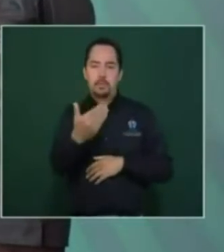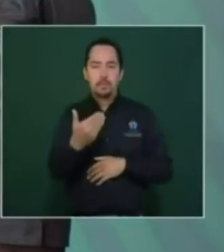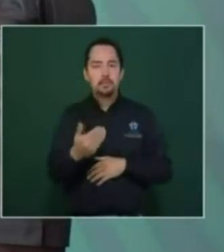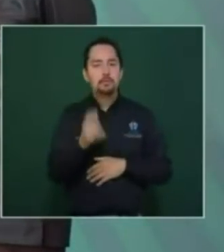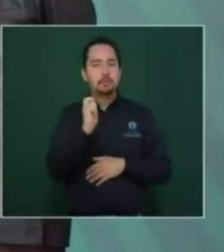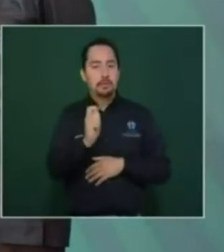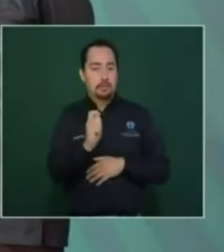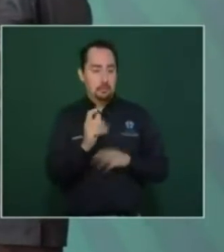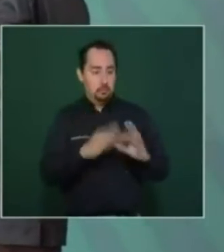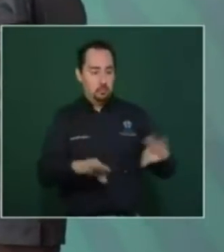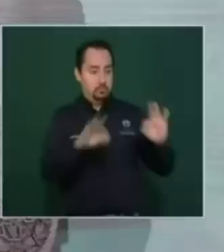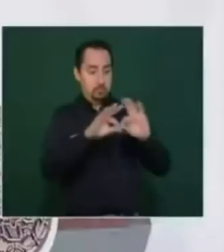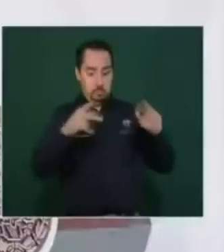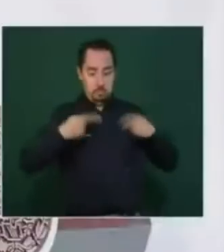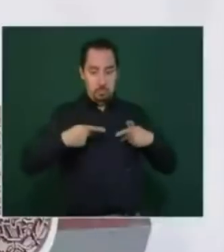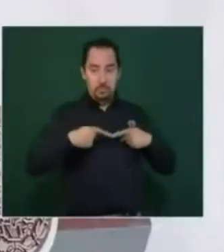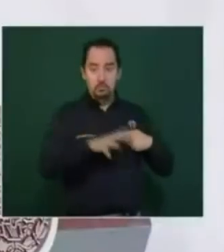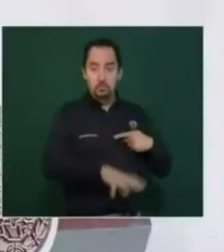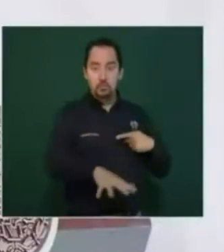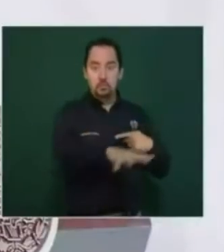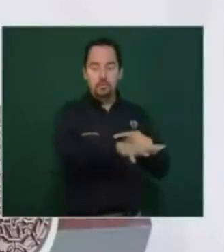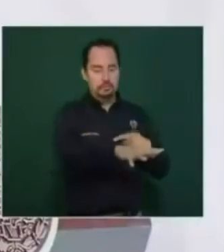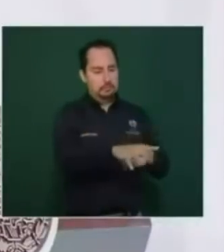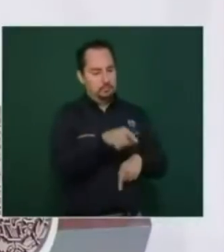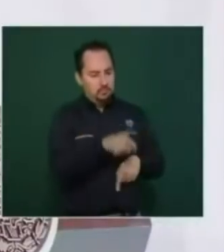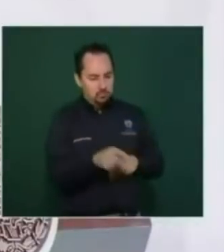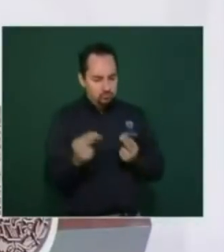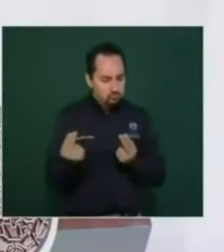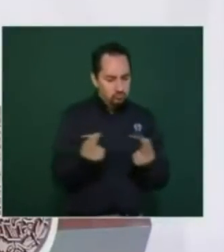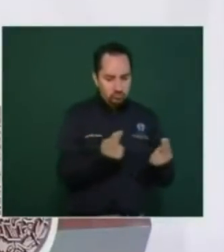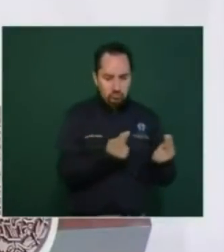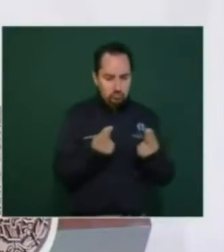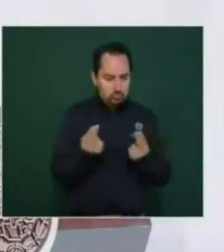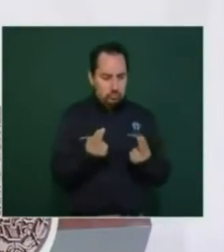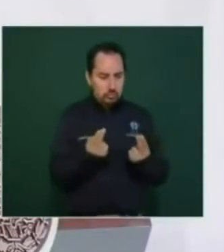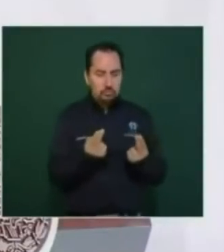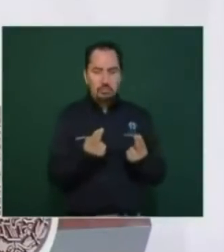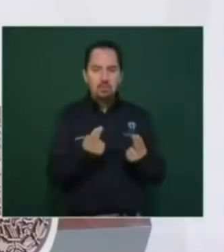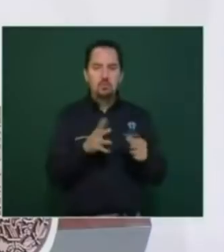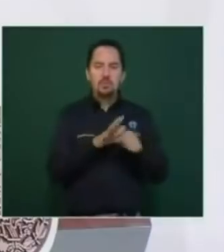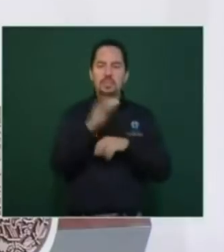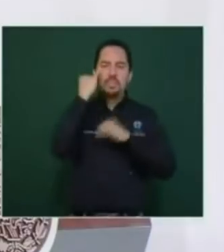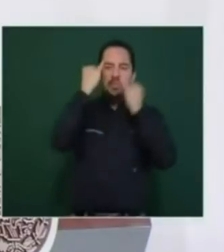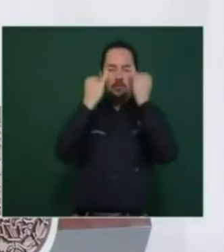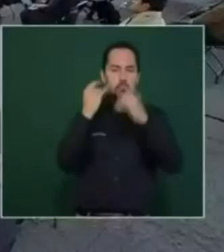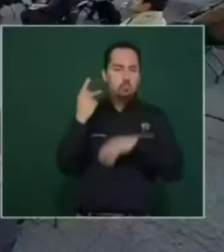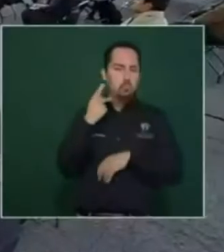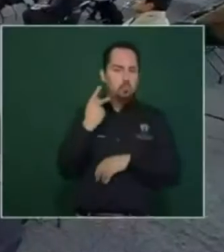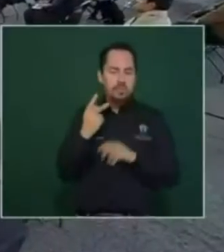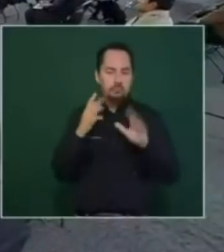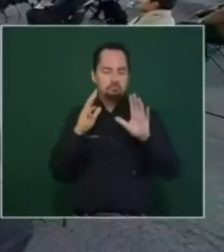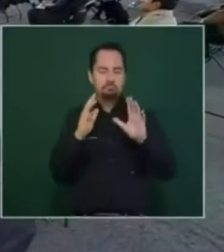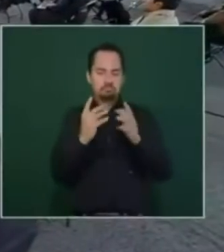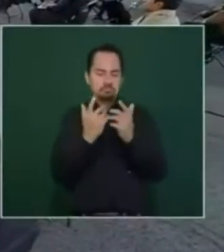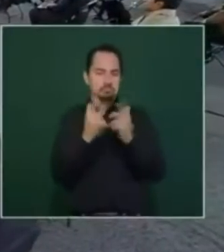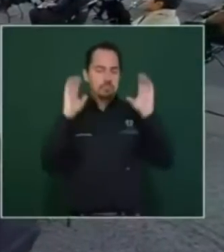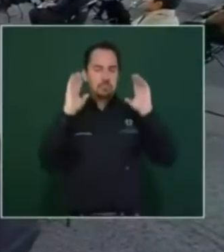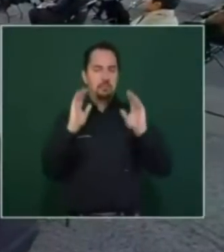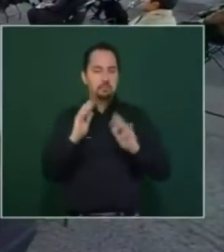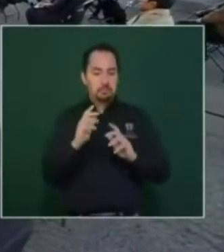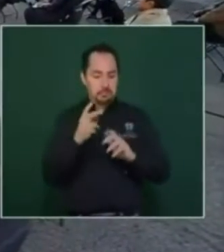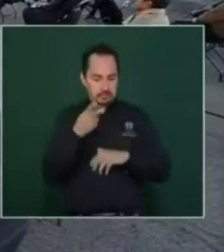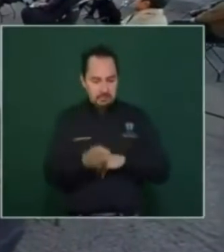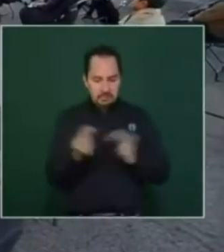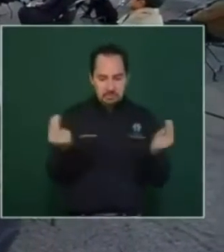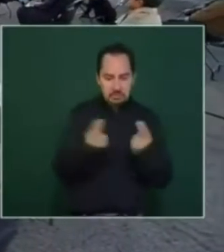intereses de la gente por encima de cualquier distancia ideológica. Muestra palpable de